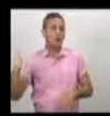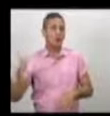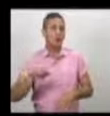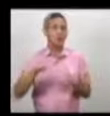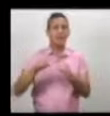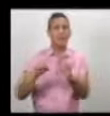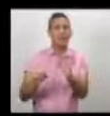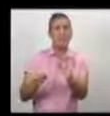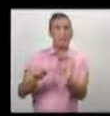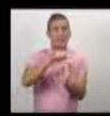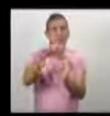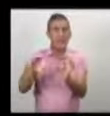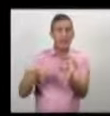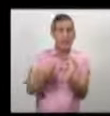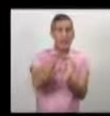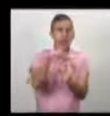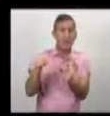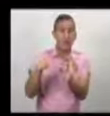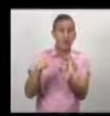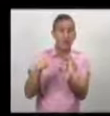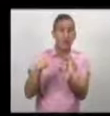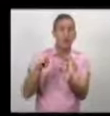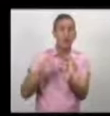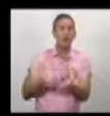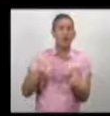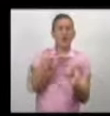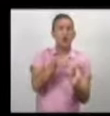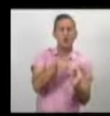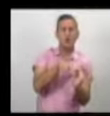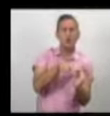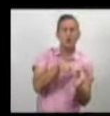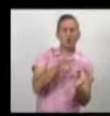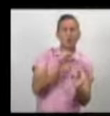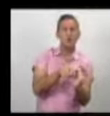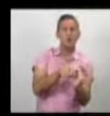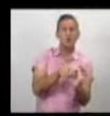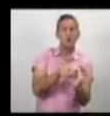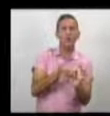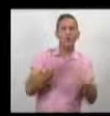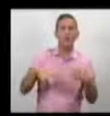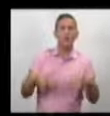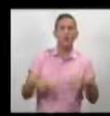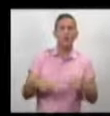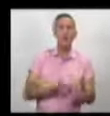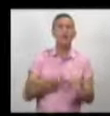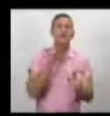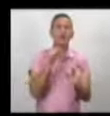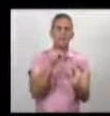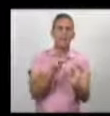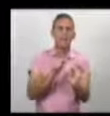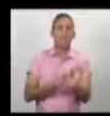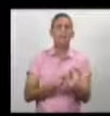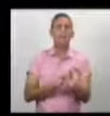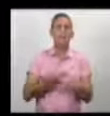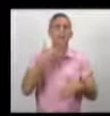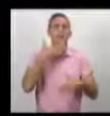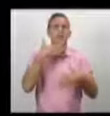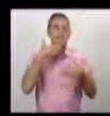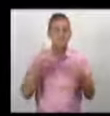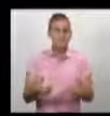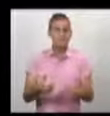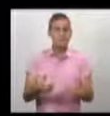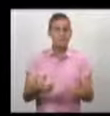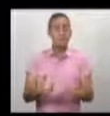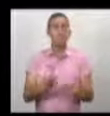una envoltura nuclear que es la que agrupa este núcleo, la que hace que el material nuclear lo encontremos muy bien